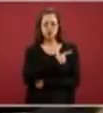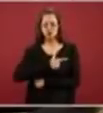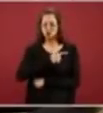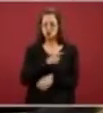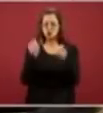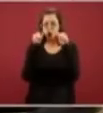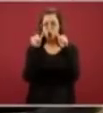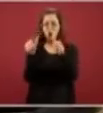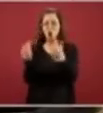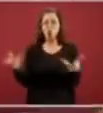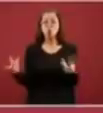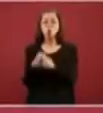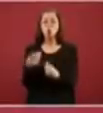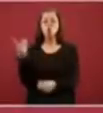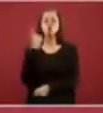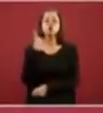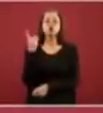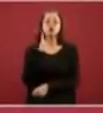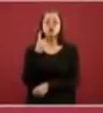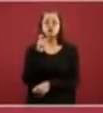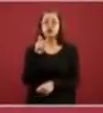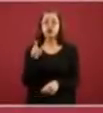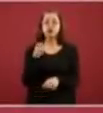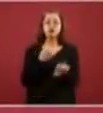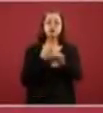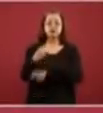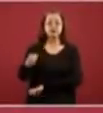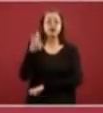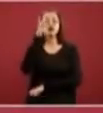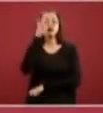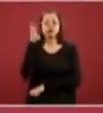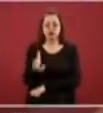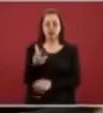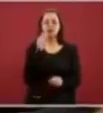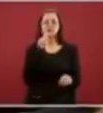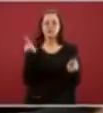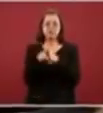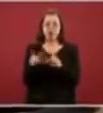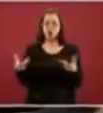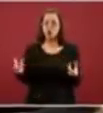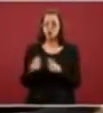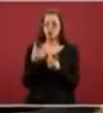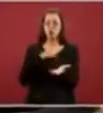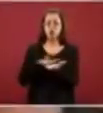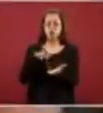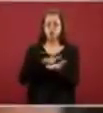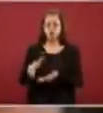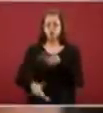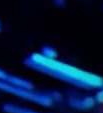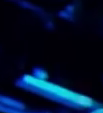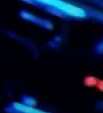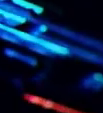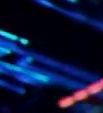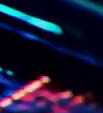coordinación con los diputados locales del Estado de Hidalgo, que están colaborando también en este proceso.